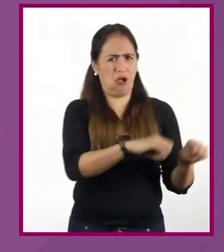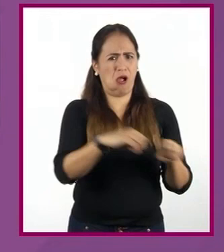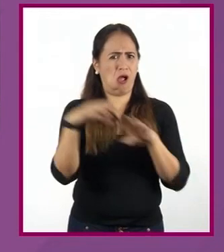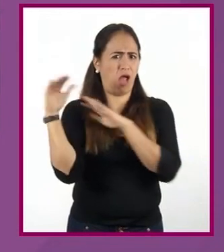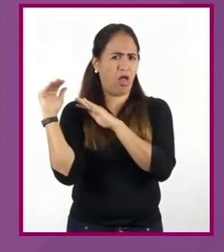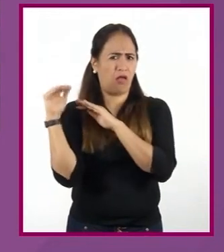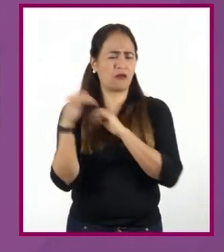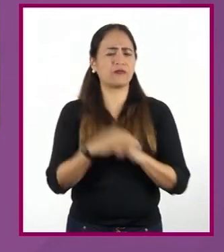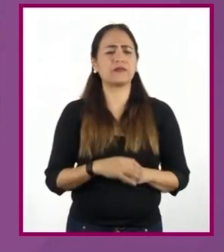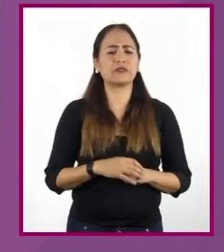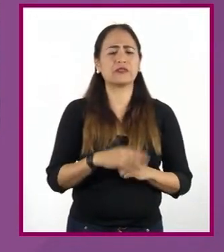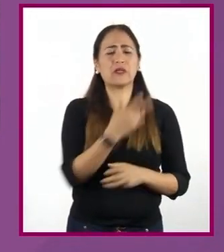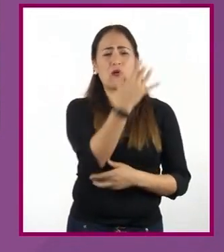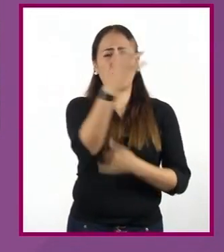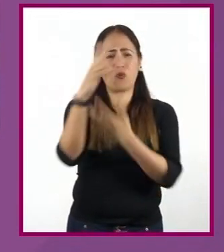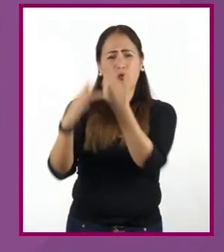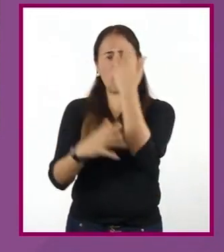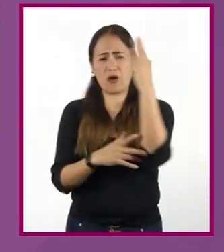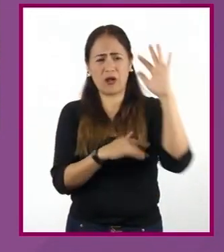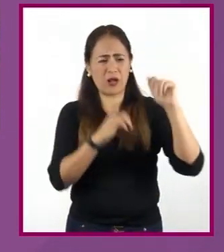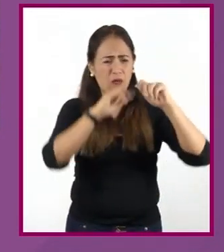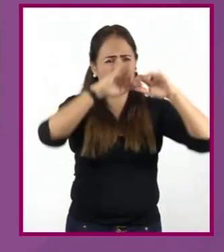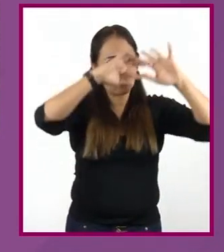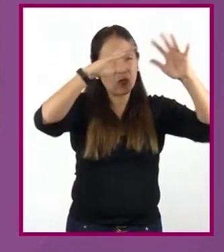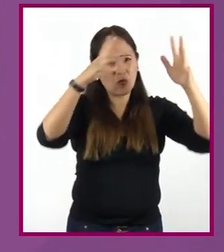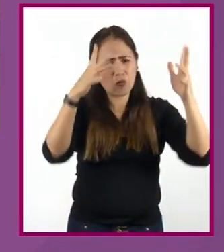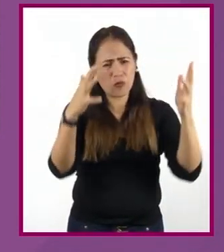selva lo fue envolviendo todo durante siglos.